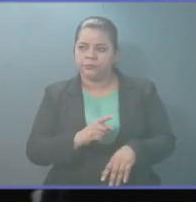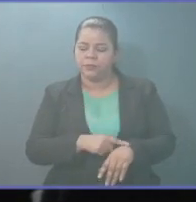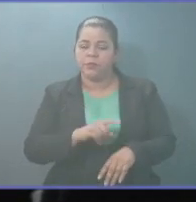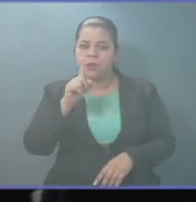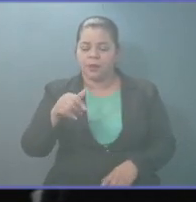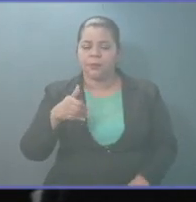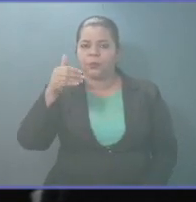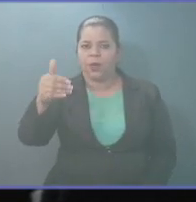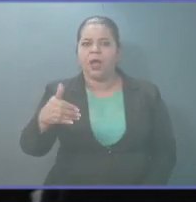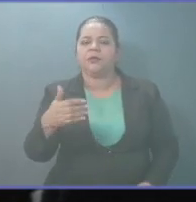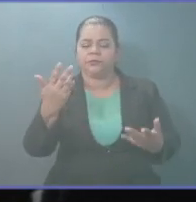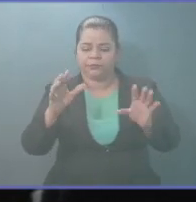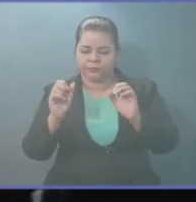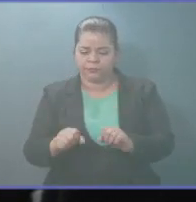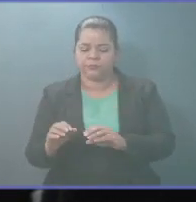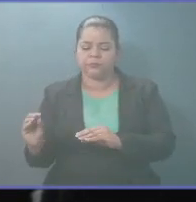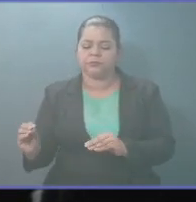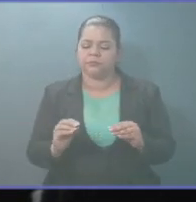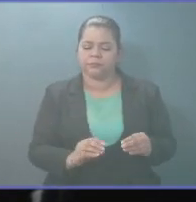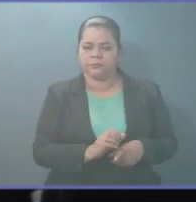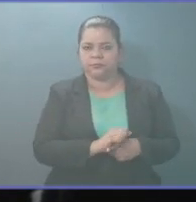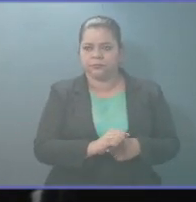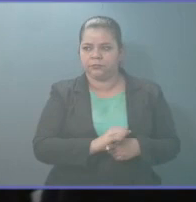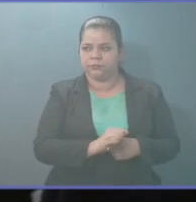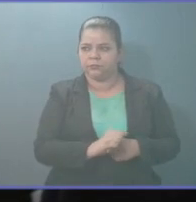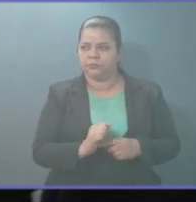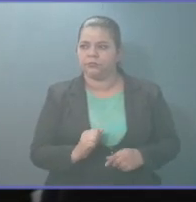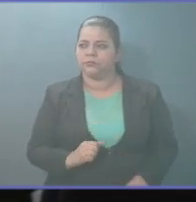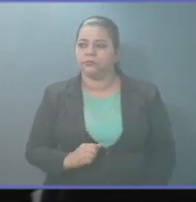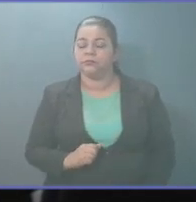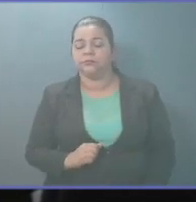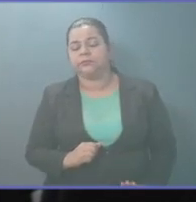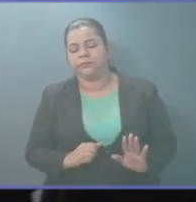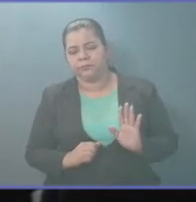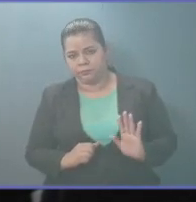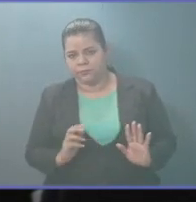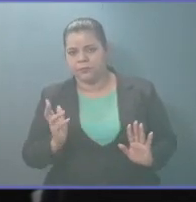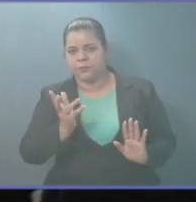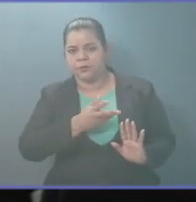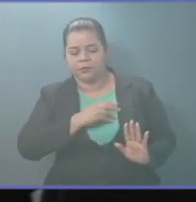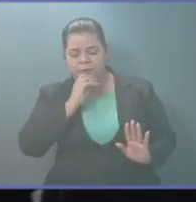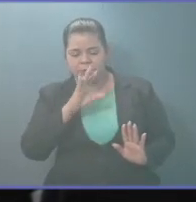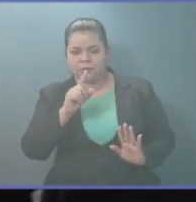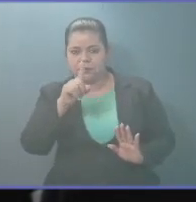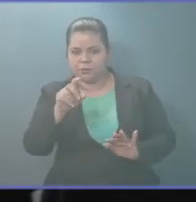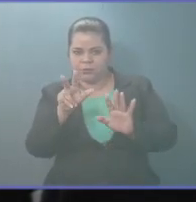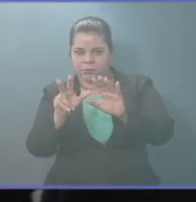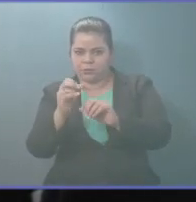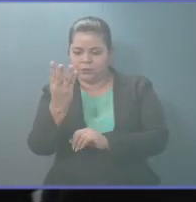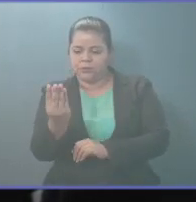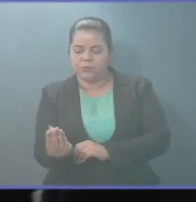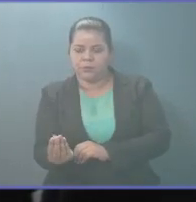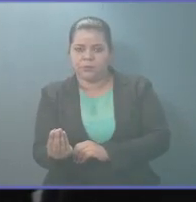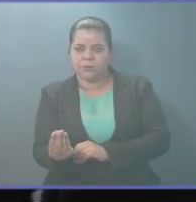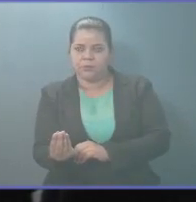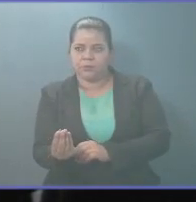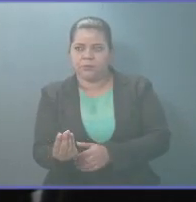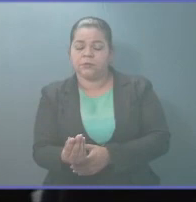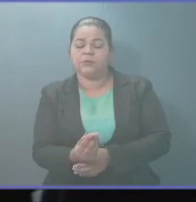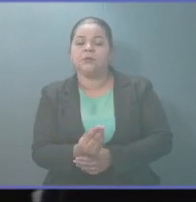tiempo para que puedan reclamar una pensión. Por eso yo creía que sería importante darle de